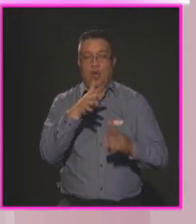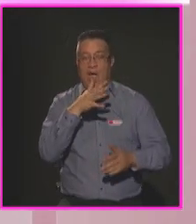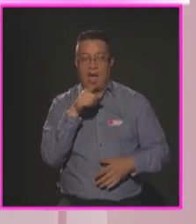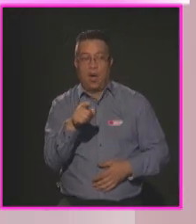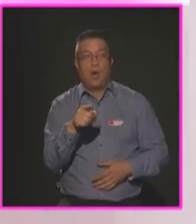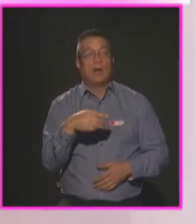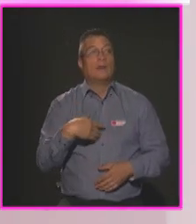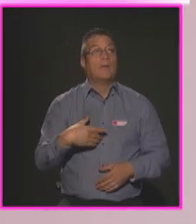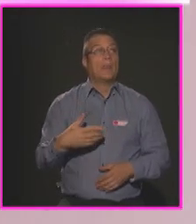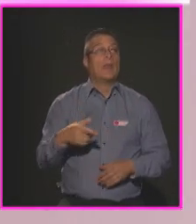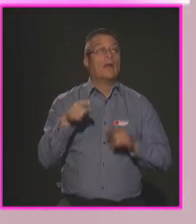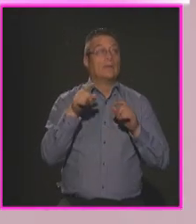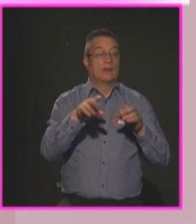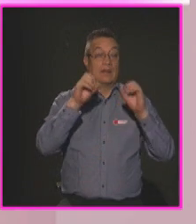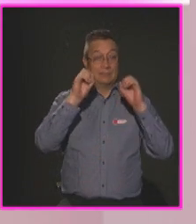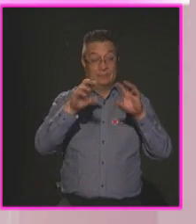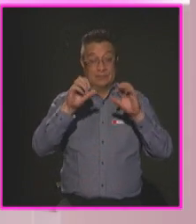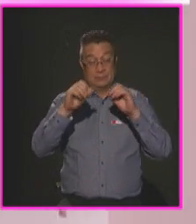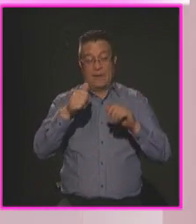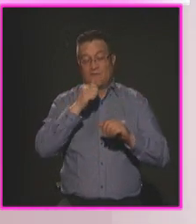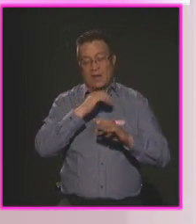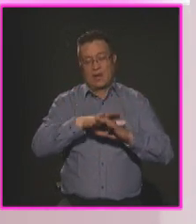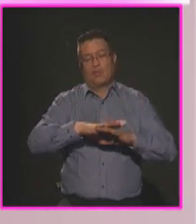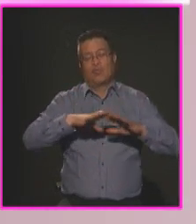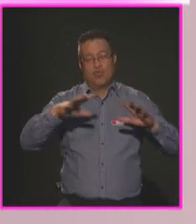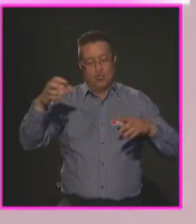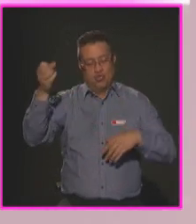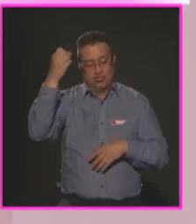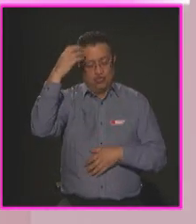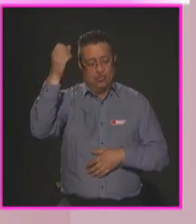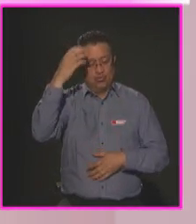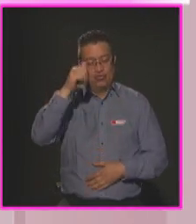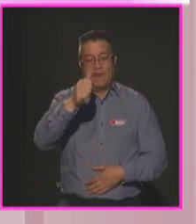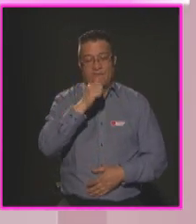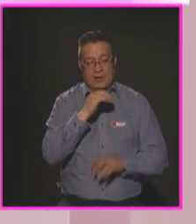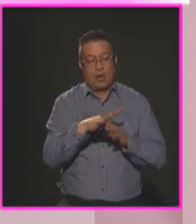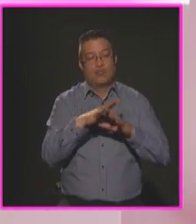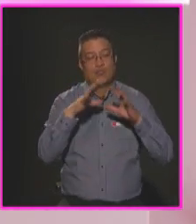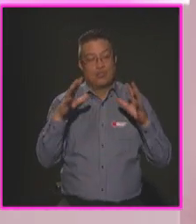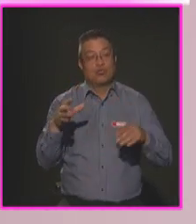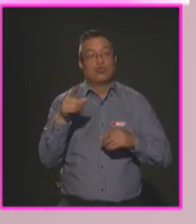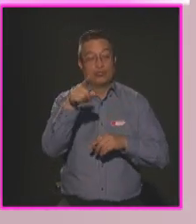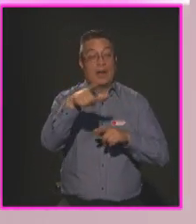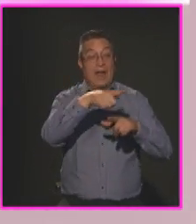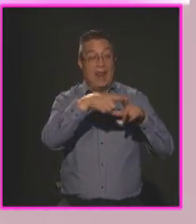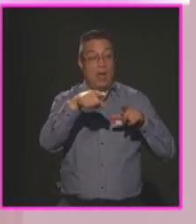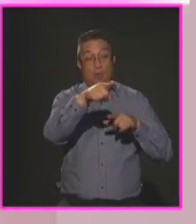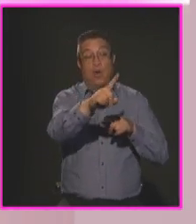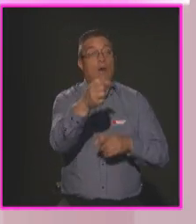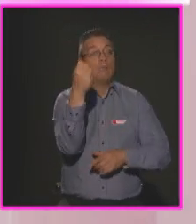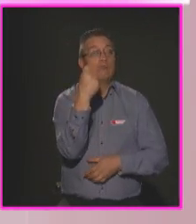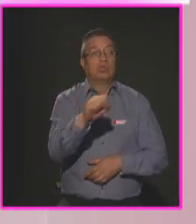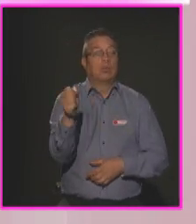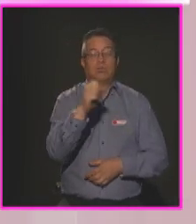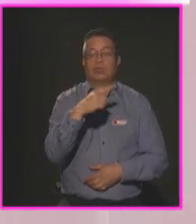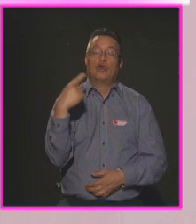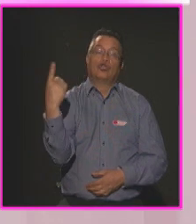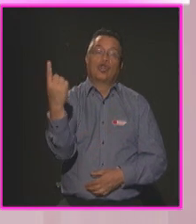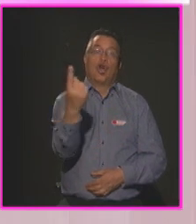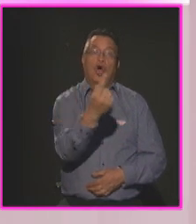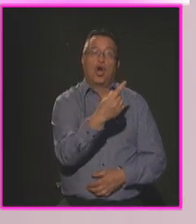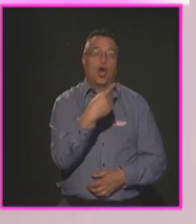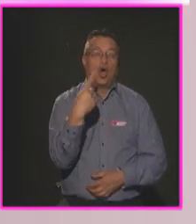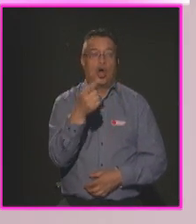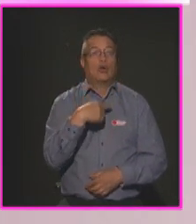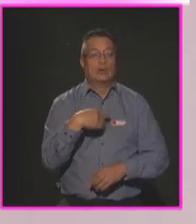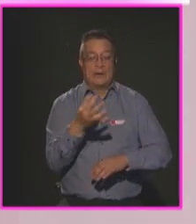Educación, tenemos tanto que trabajar en Chile en cuanto a educación. En el Guleo, por ejemplo, no hubo caso, la gente estaba obsesionada con